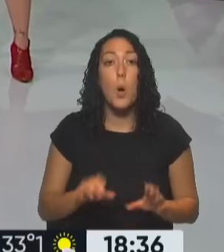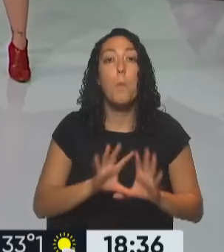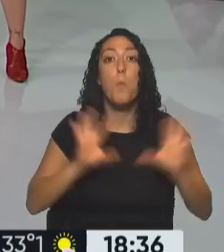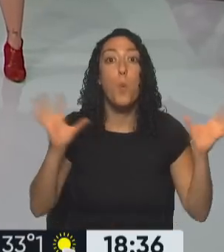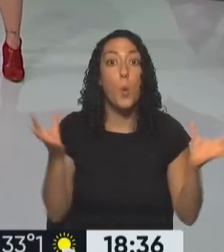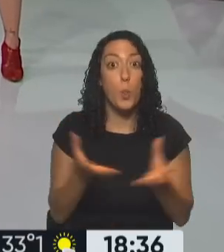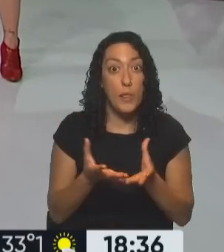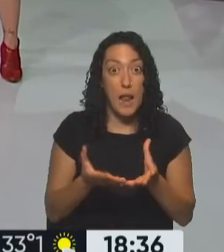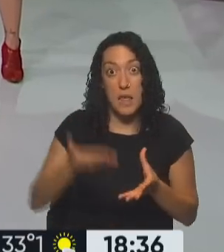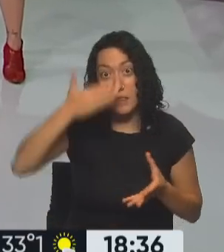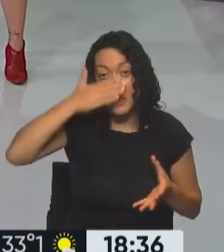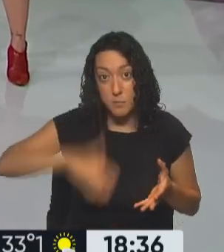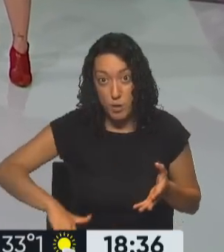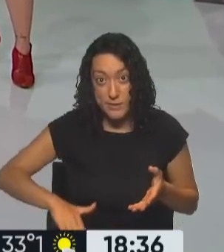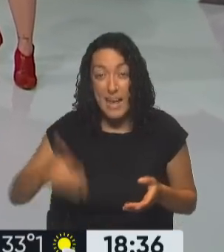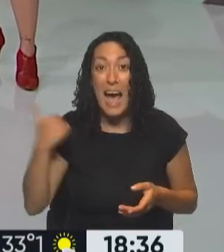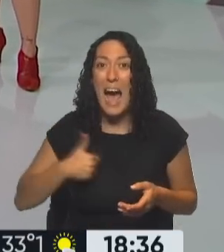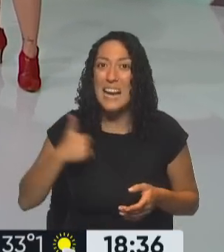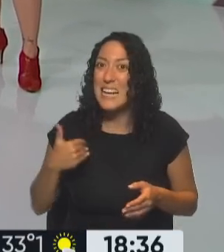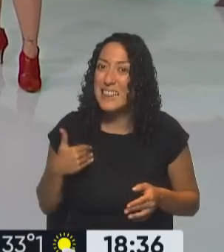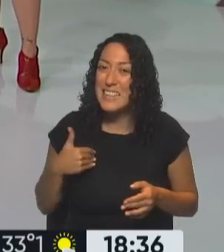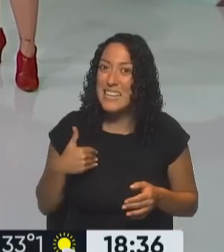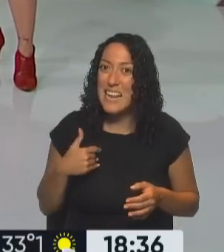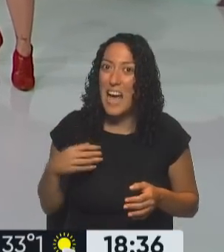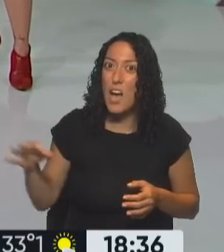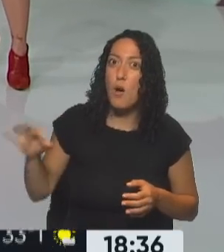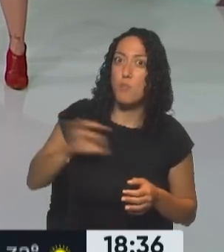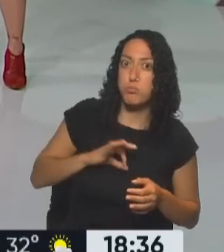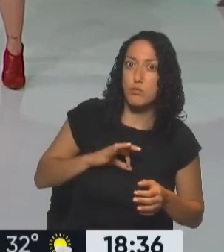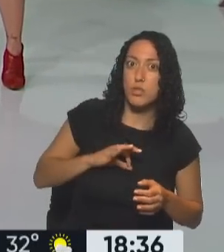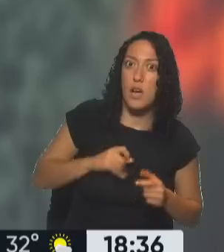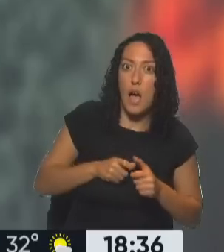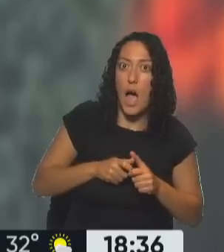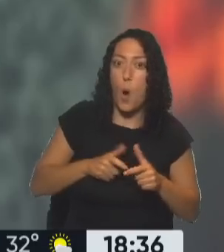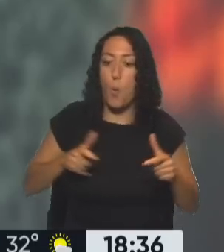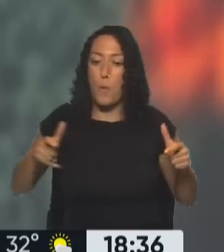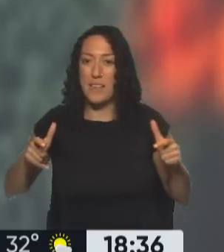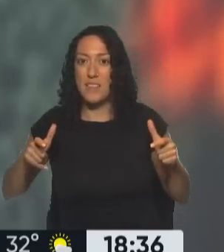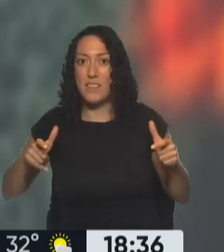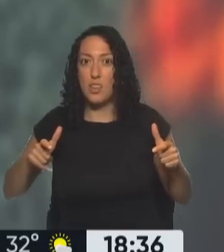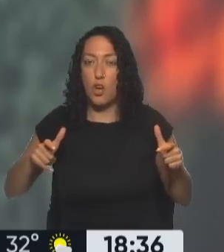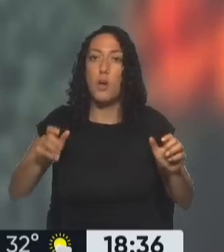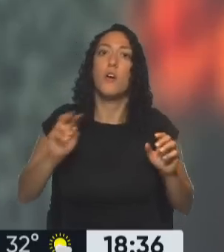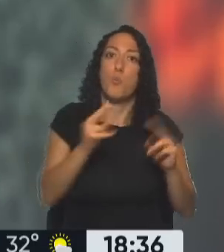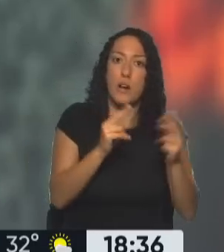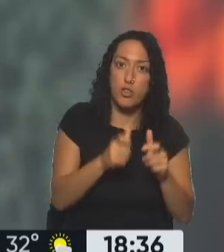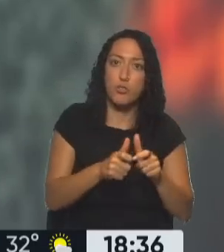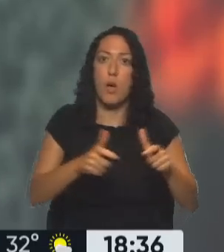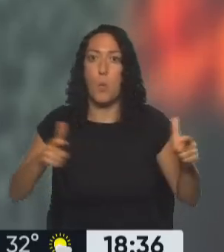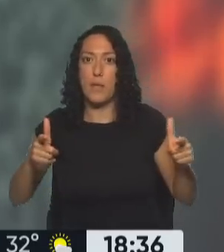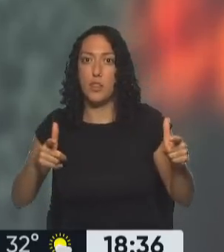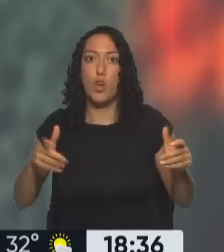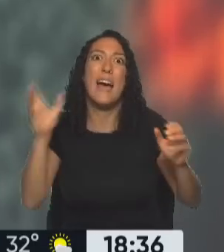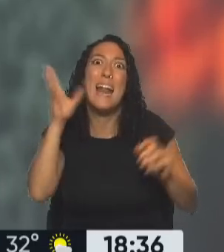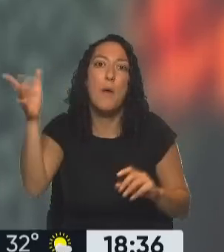Mundial, Argentina tuvo un piquito de infectados, seguido de un piquito de fallecidos. No fue importante, ya